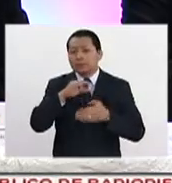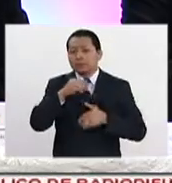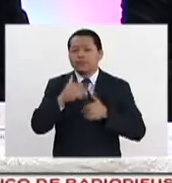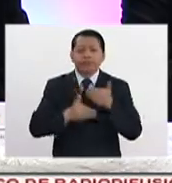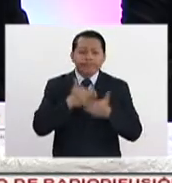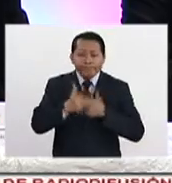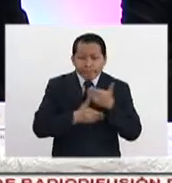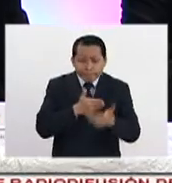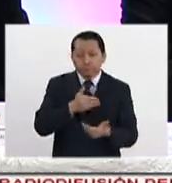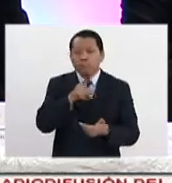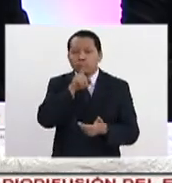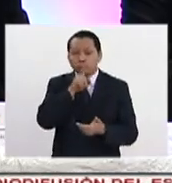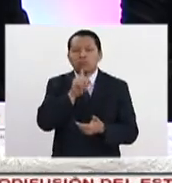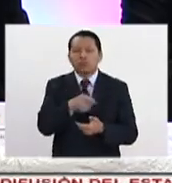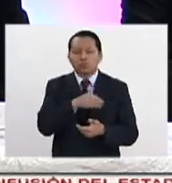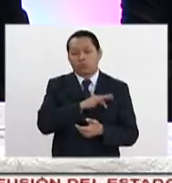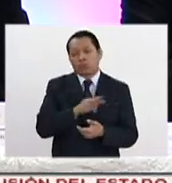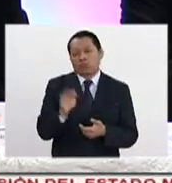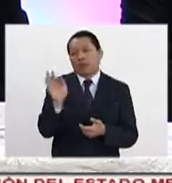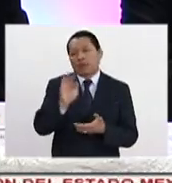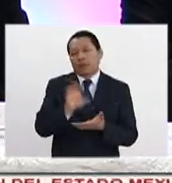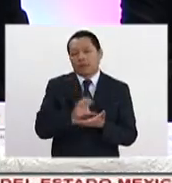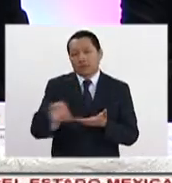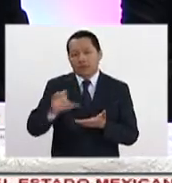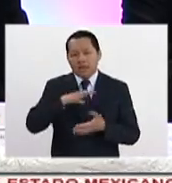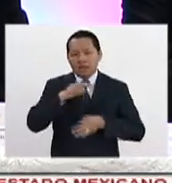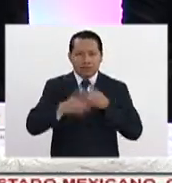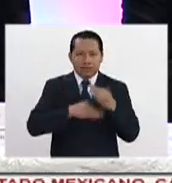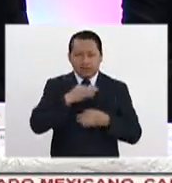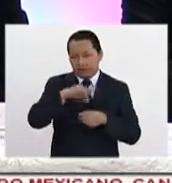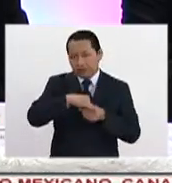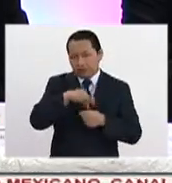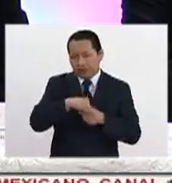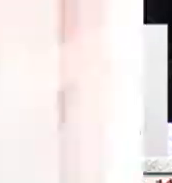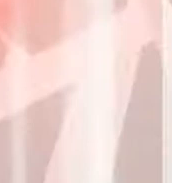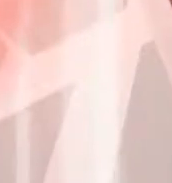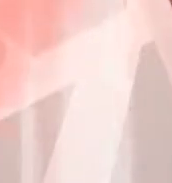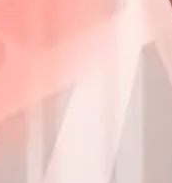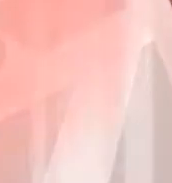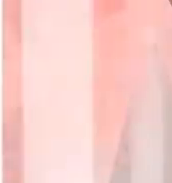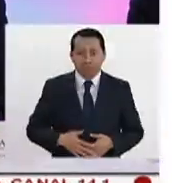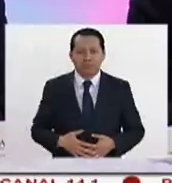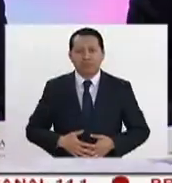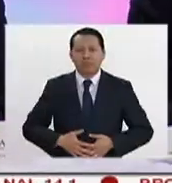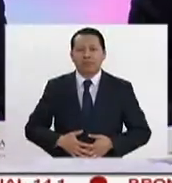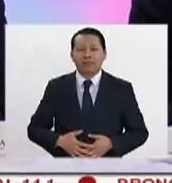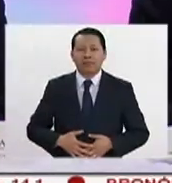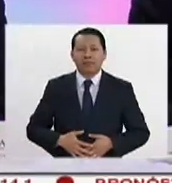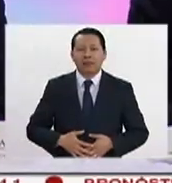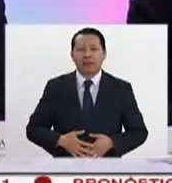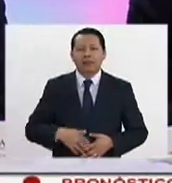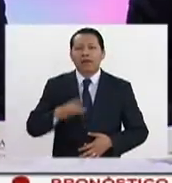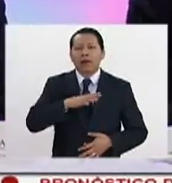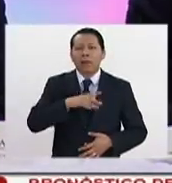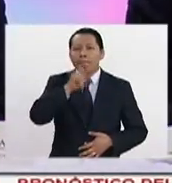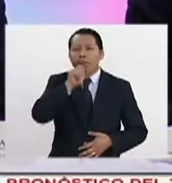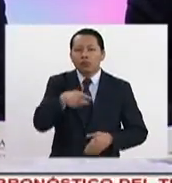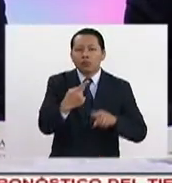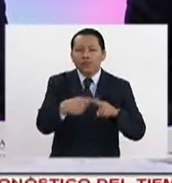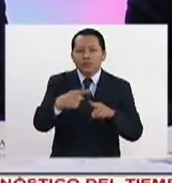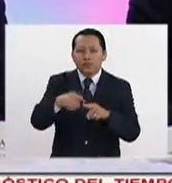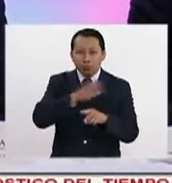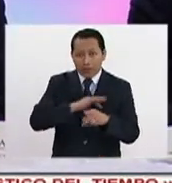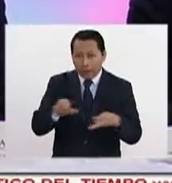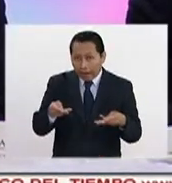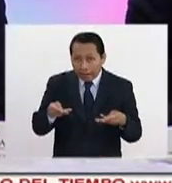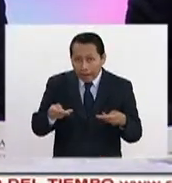descartó que pueda haber desvío de recursos durante las campañas electorales. Y las leyes de gasto son